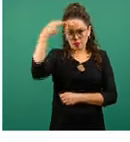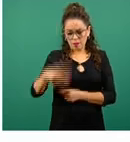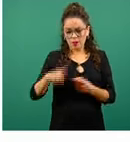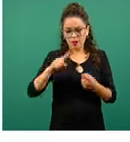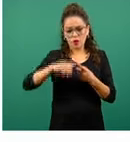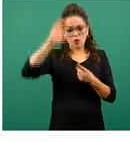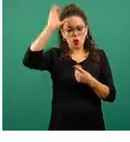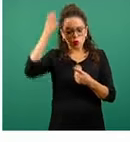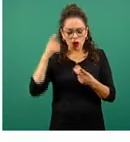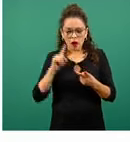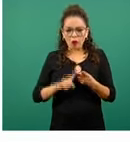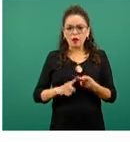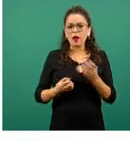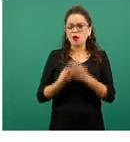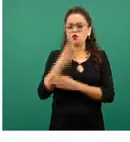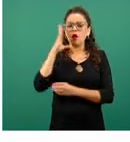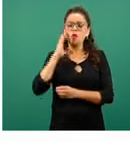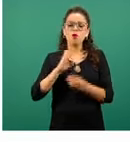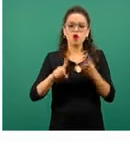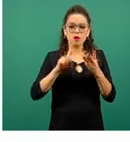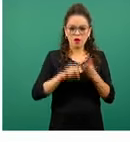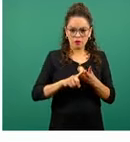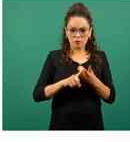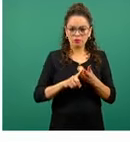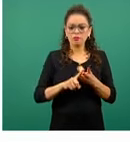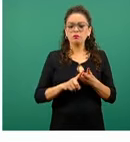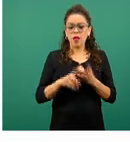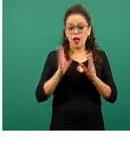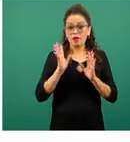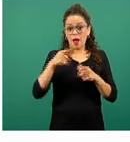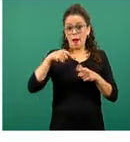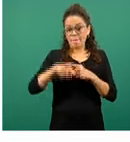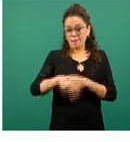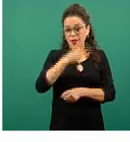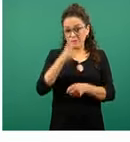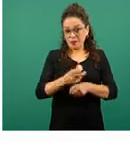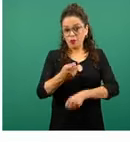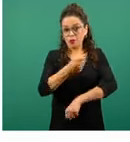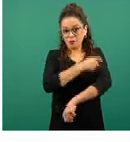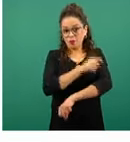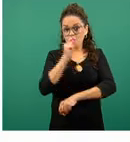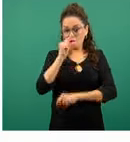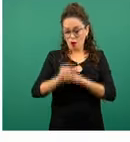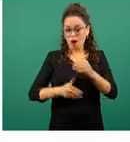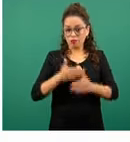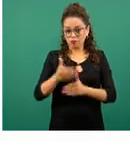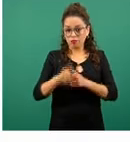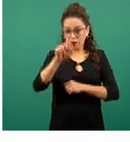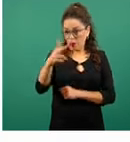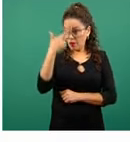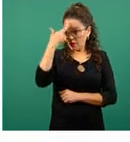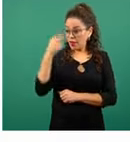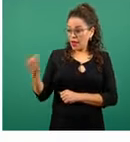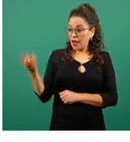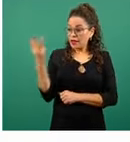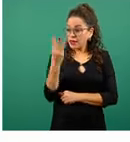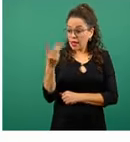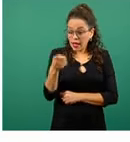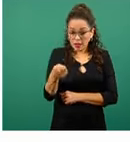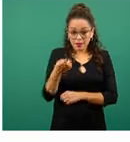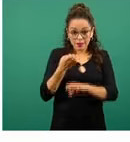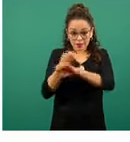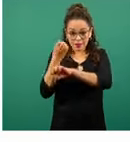León, ellos tienen también ya un avance de la segunda dosis, recordando que estas tres entidades fueron las que iniciaron de